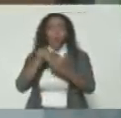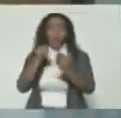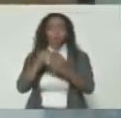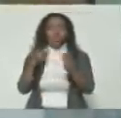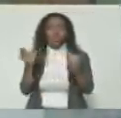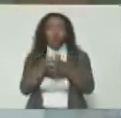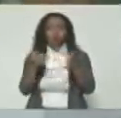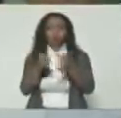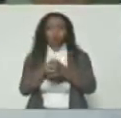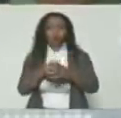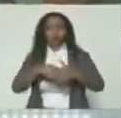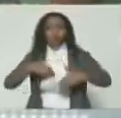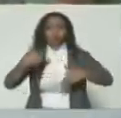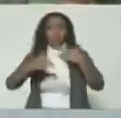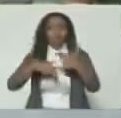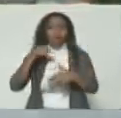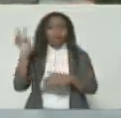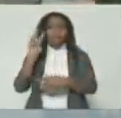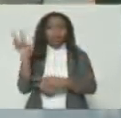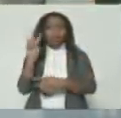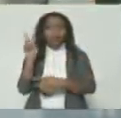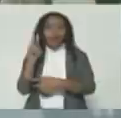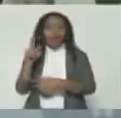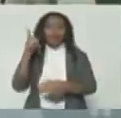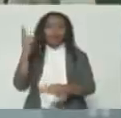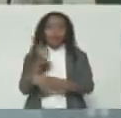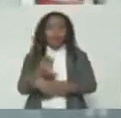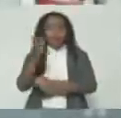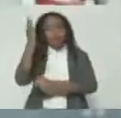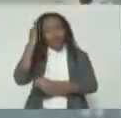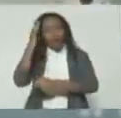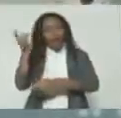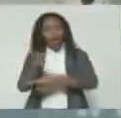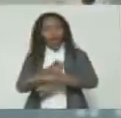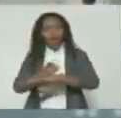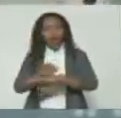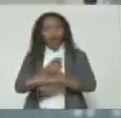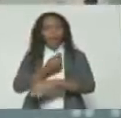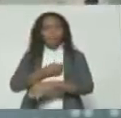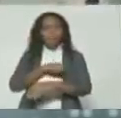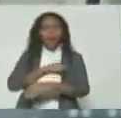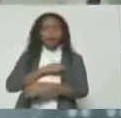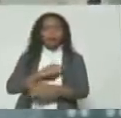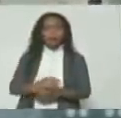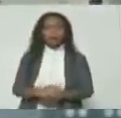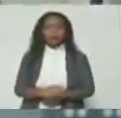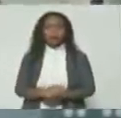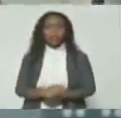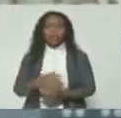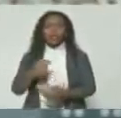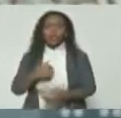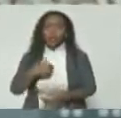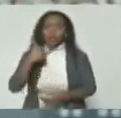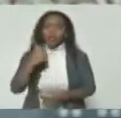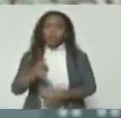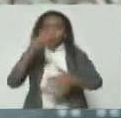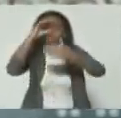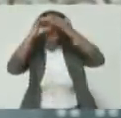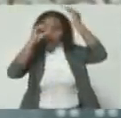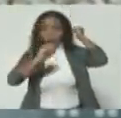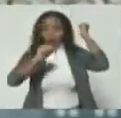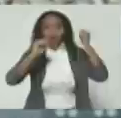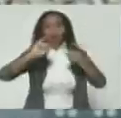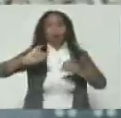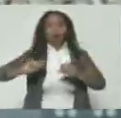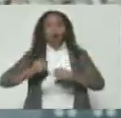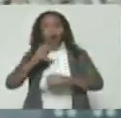grupos delincuenciales en Venezuela. Y lo debe saber el gobierno de España. Le he dicho al canciller Jorge